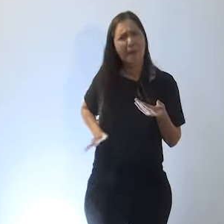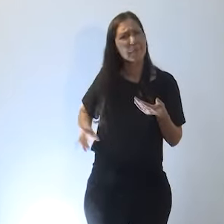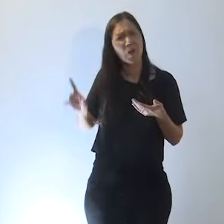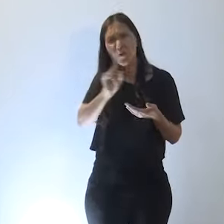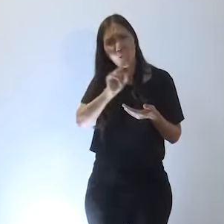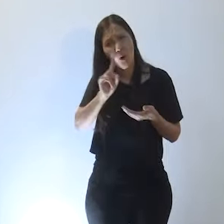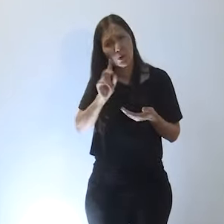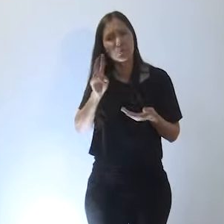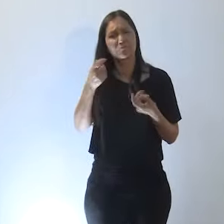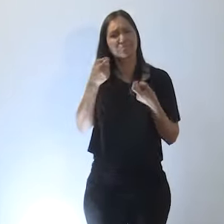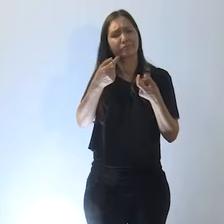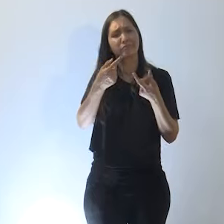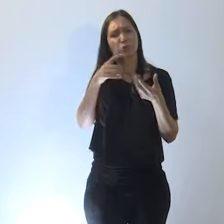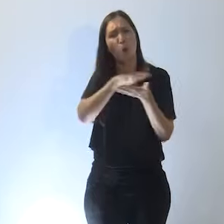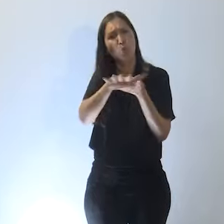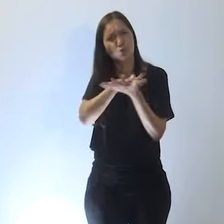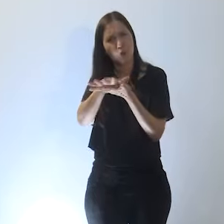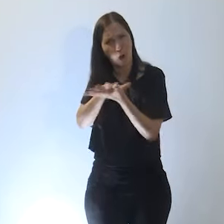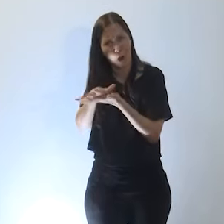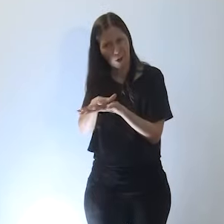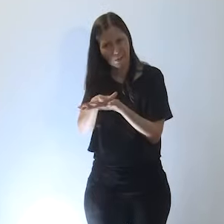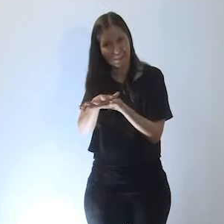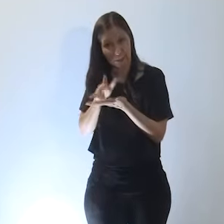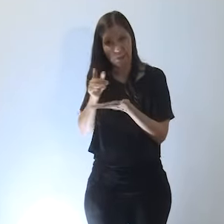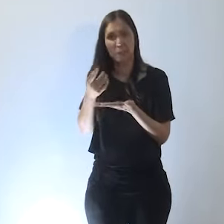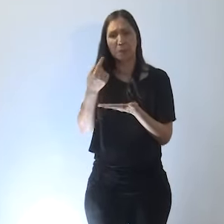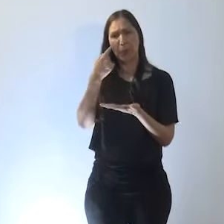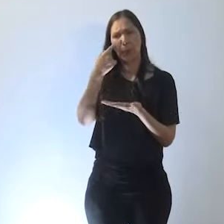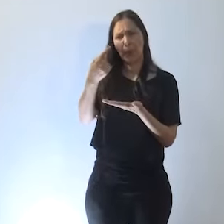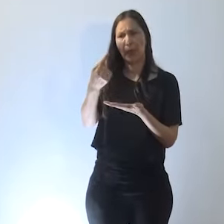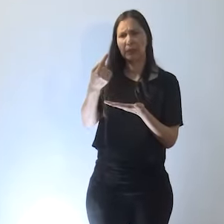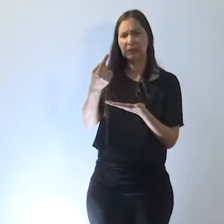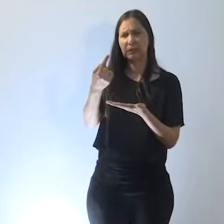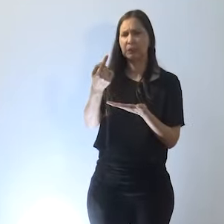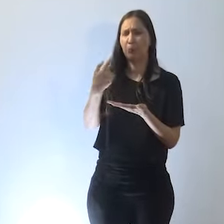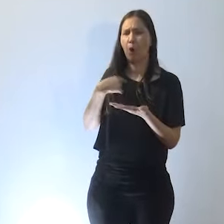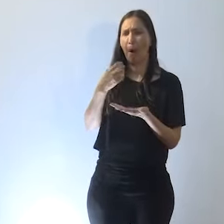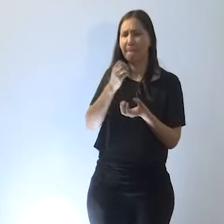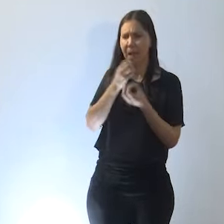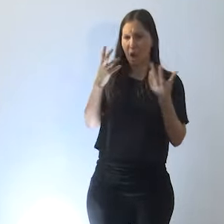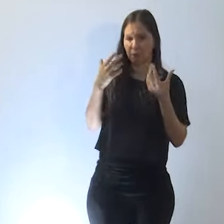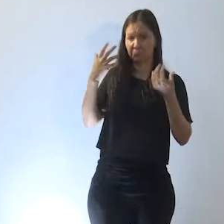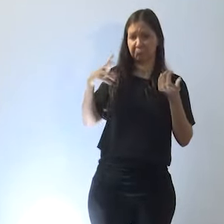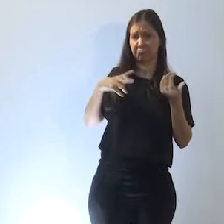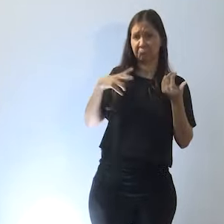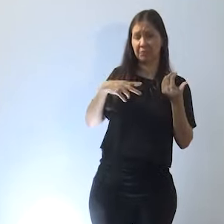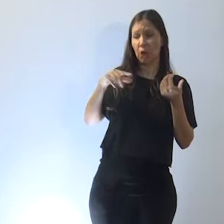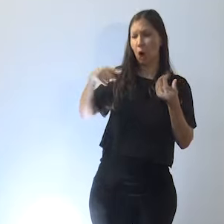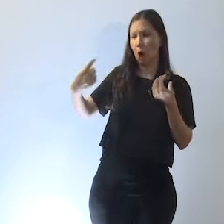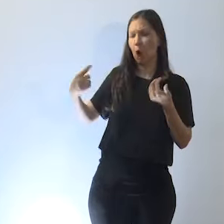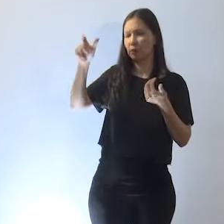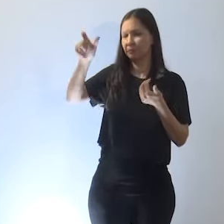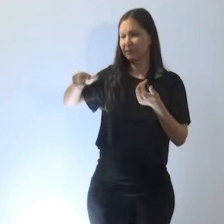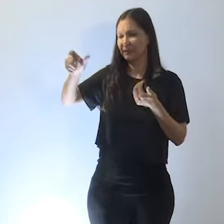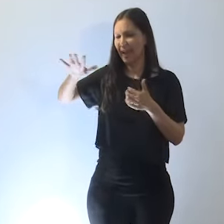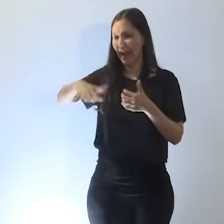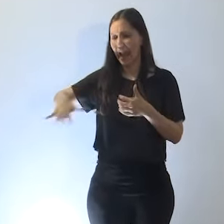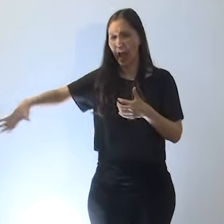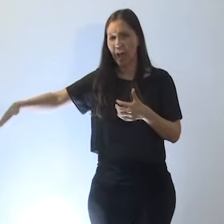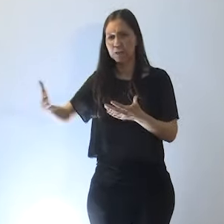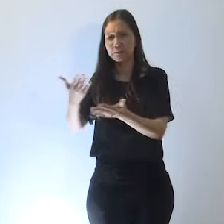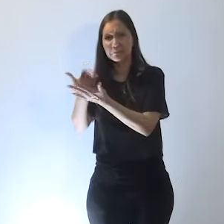condiciones de vida no puedes estar feliz viendo que hay chicos pidiendo y lo digo con conocimiento de causa Porque vivo en